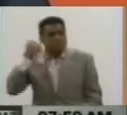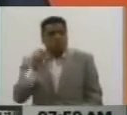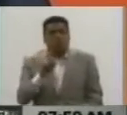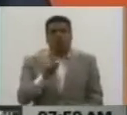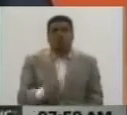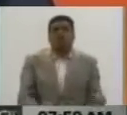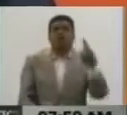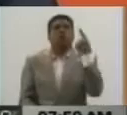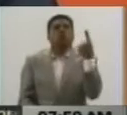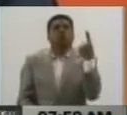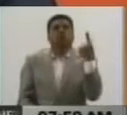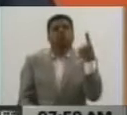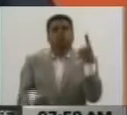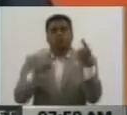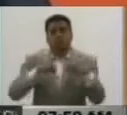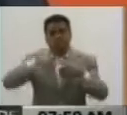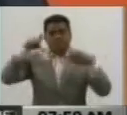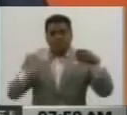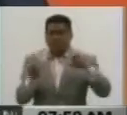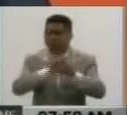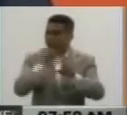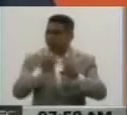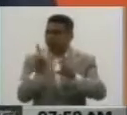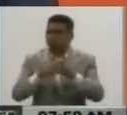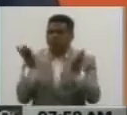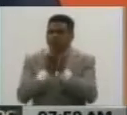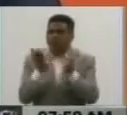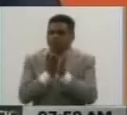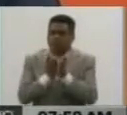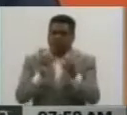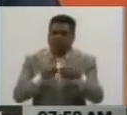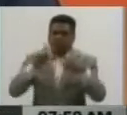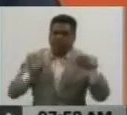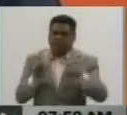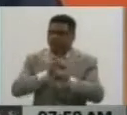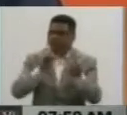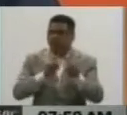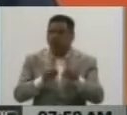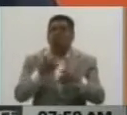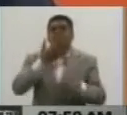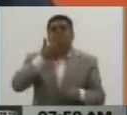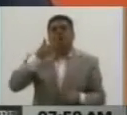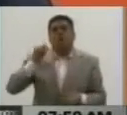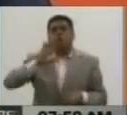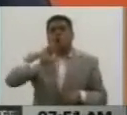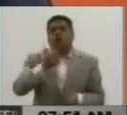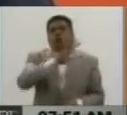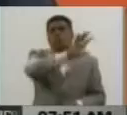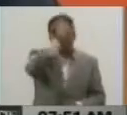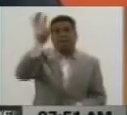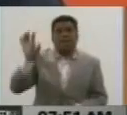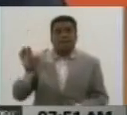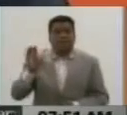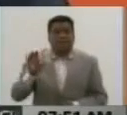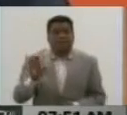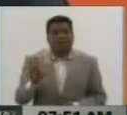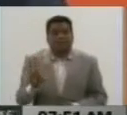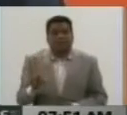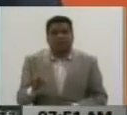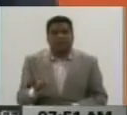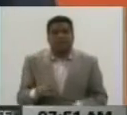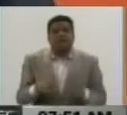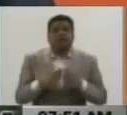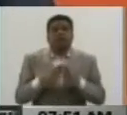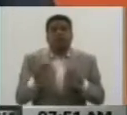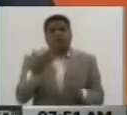solo estudiante, sino incluyendo más estudiantes. En otros países del mundo, el tema de la calidad está reñido con